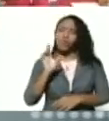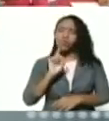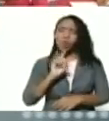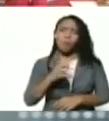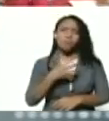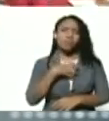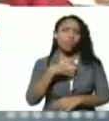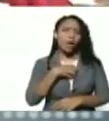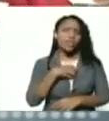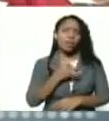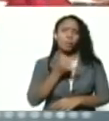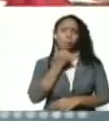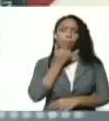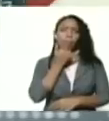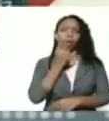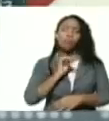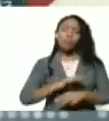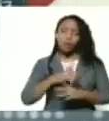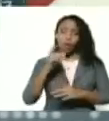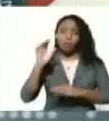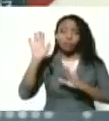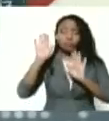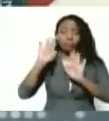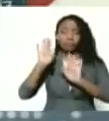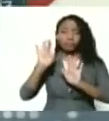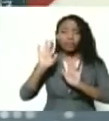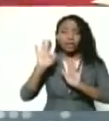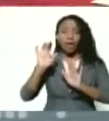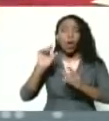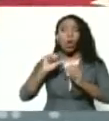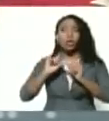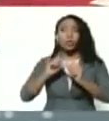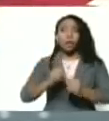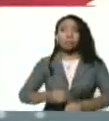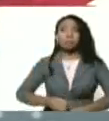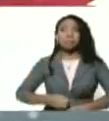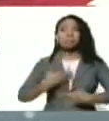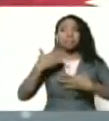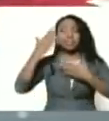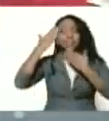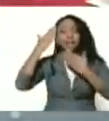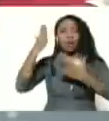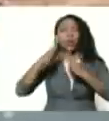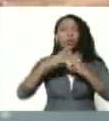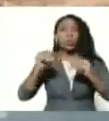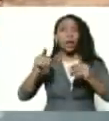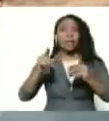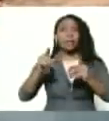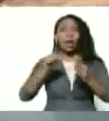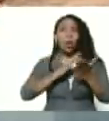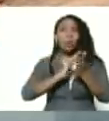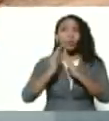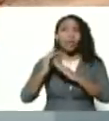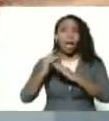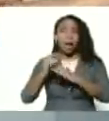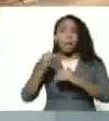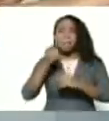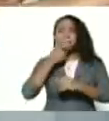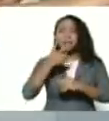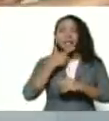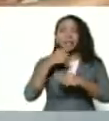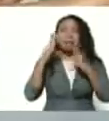Nahum, feliz noche, sigue inspirado, dale saludos a toda esa comunidad. Muy bella